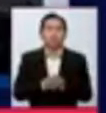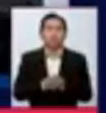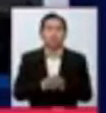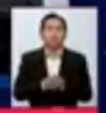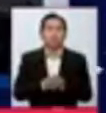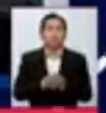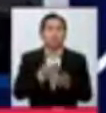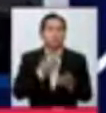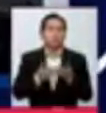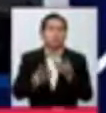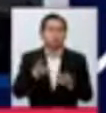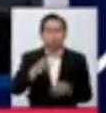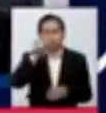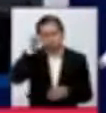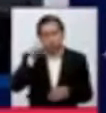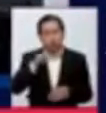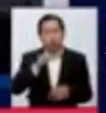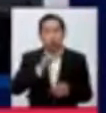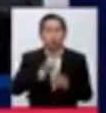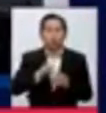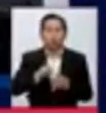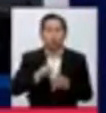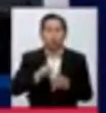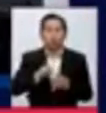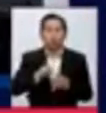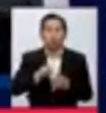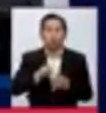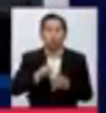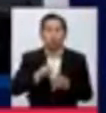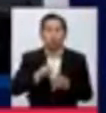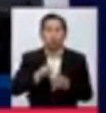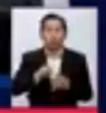Más allá que sea Yanine Áñez o que sea